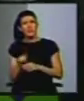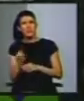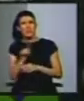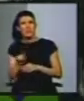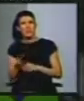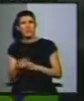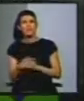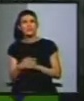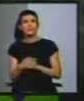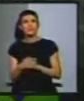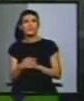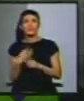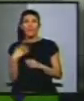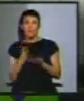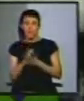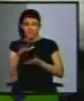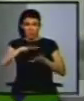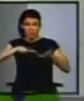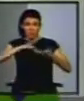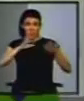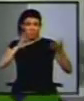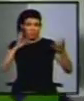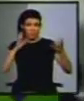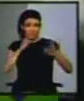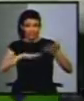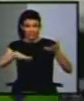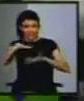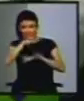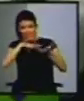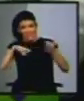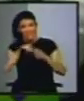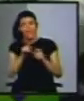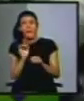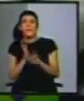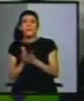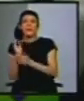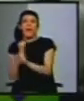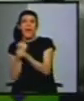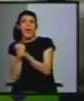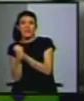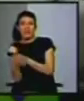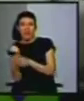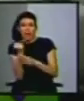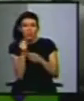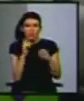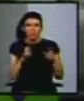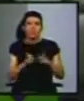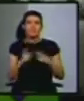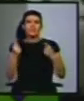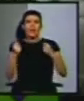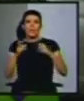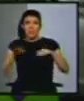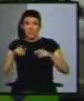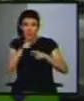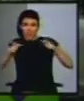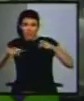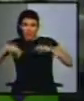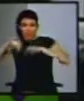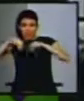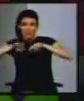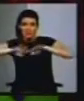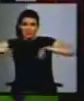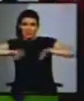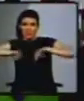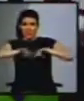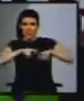La situación se complicó a tal punto que Carabineros debió intervenir. Con la ayuda de los propios peatones se logró aislar la zona. Pues